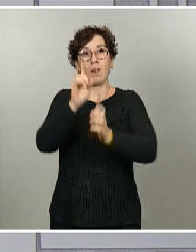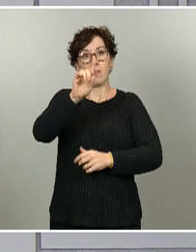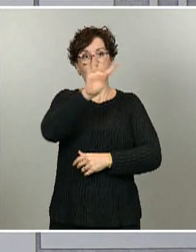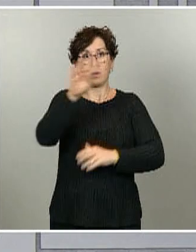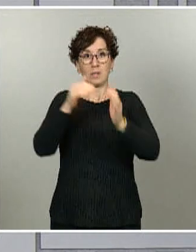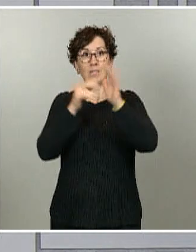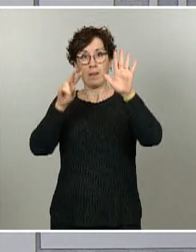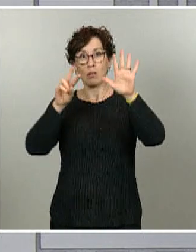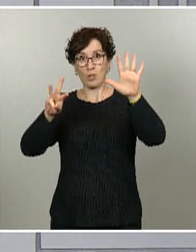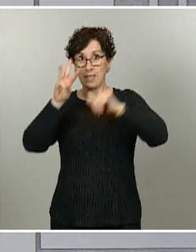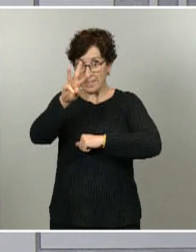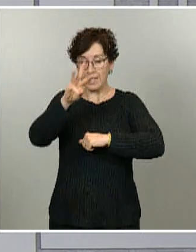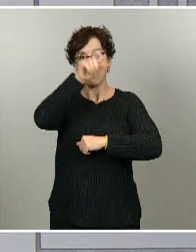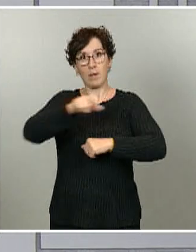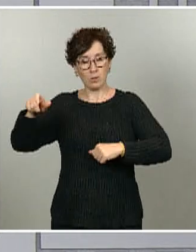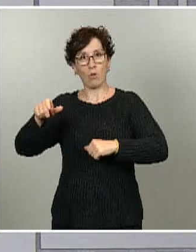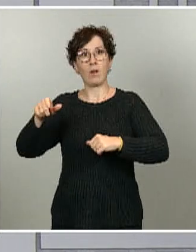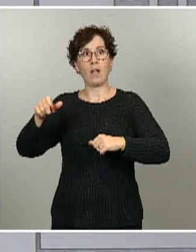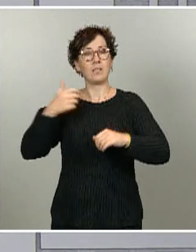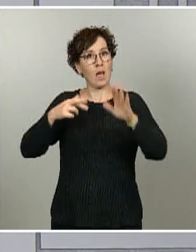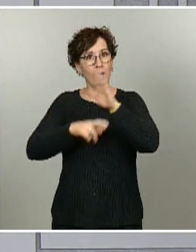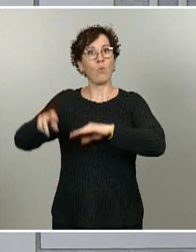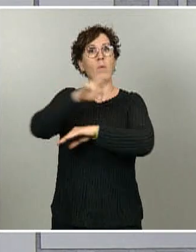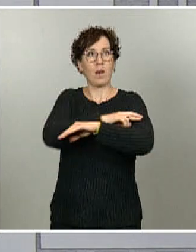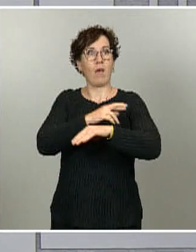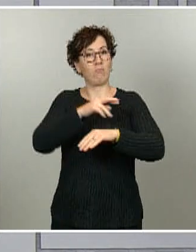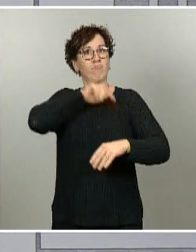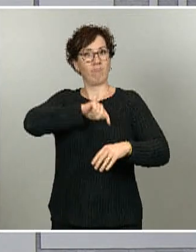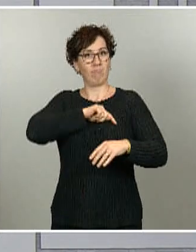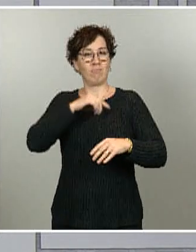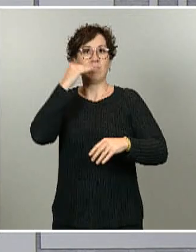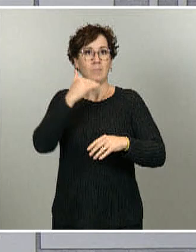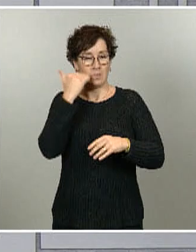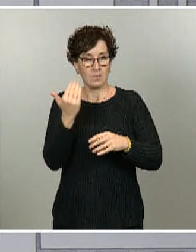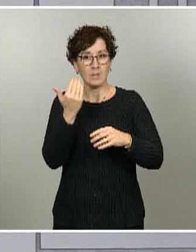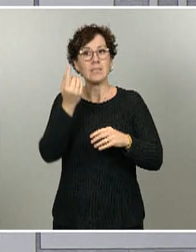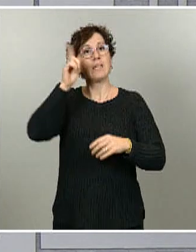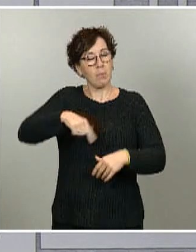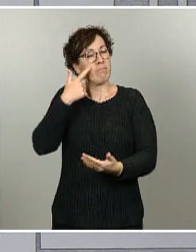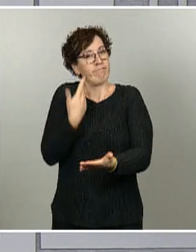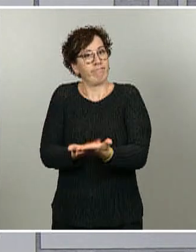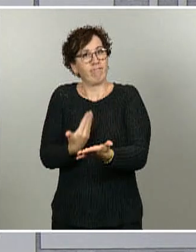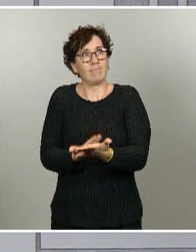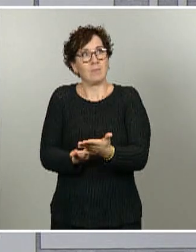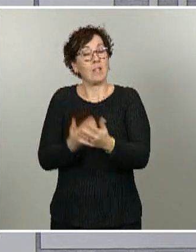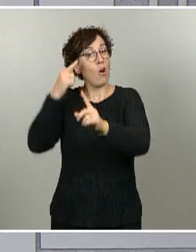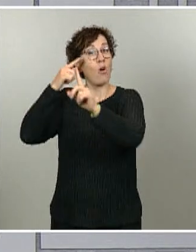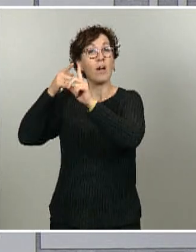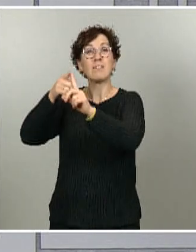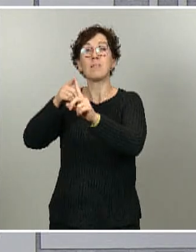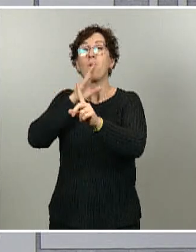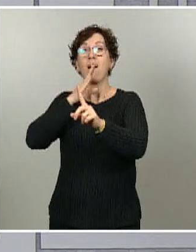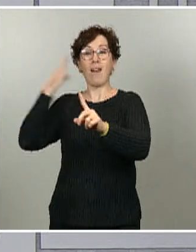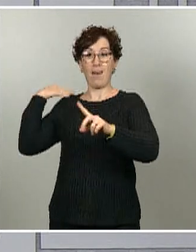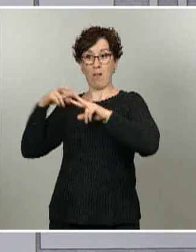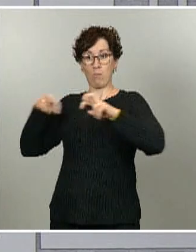144.783, se hayan recuperado de esta enfermedad, y para constatar que estamos cumpliendo el objetivo que nos habíamos marcado de tener incrementos